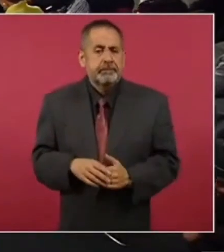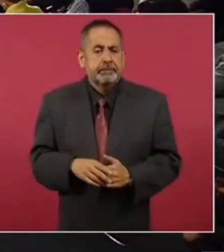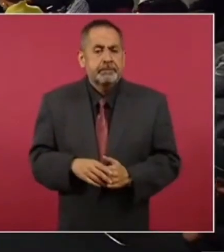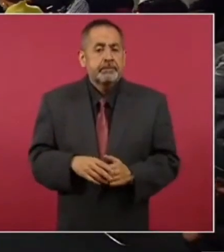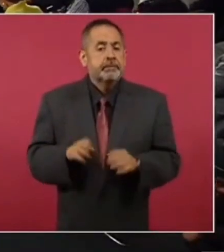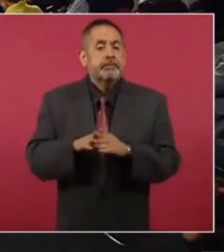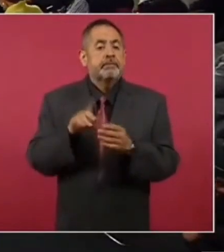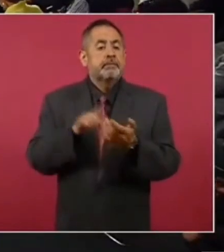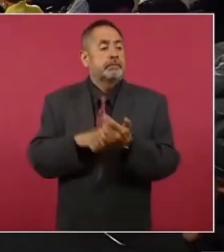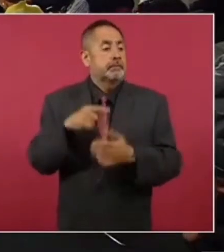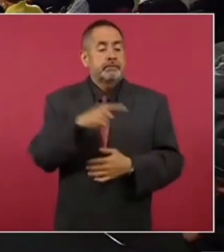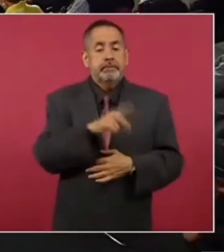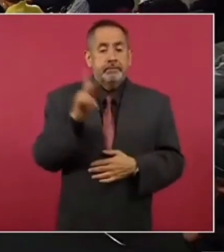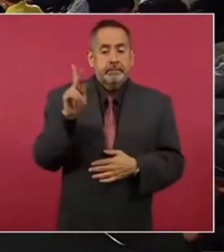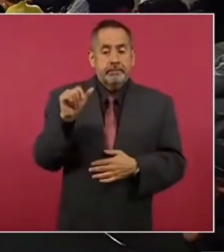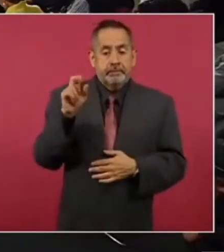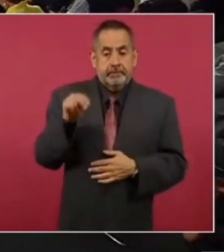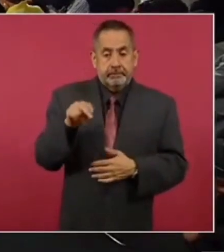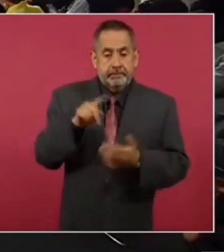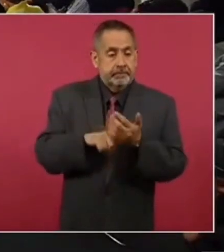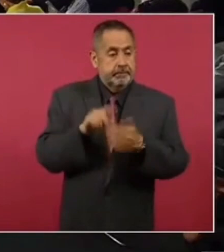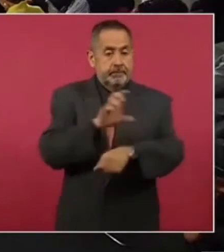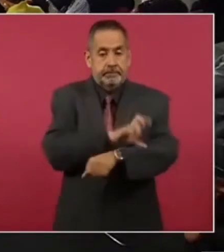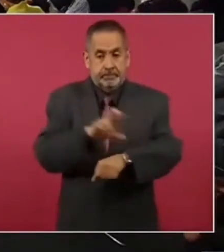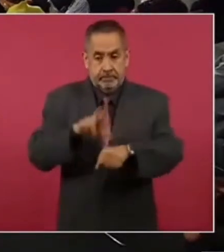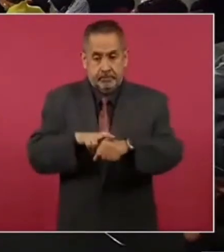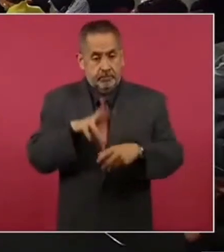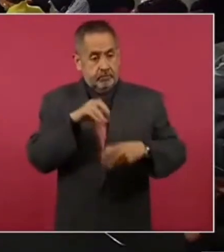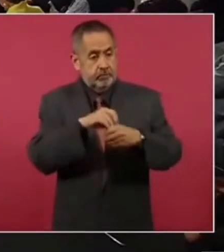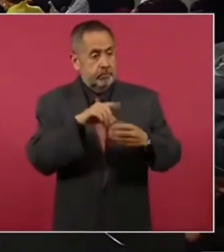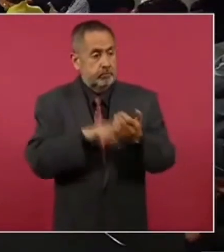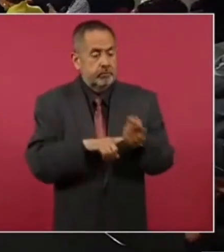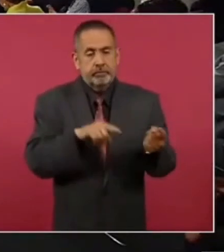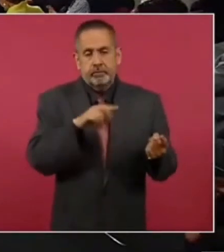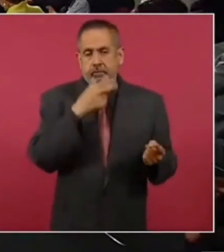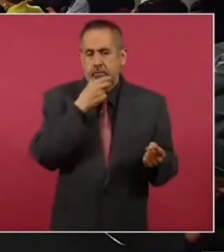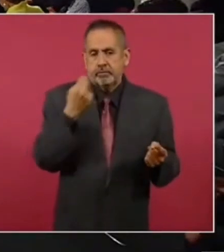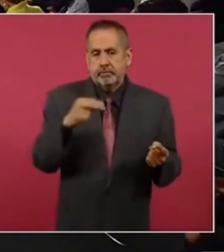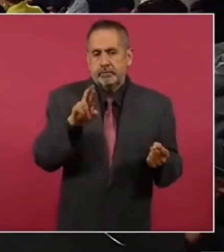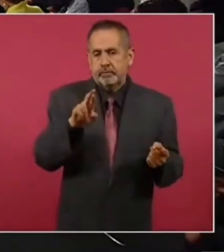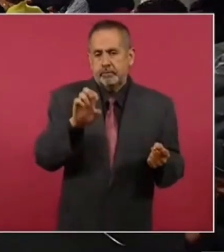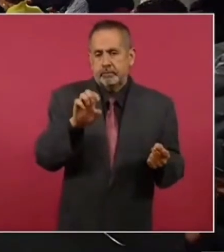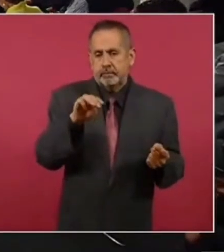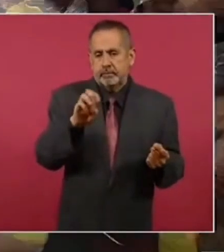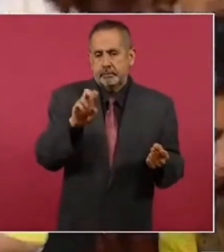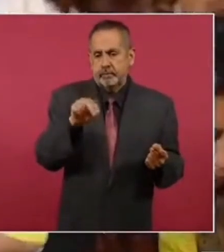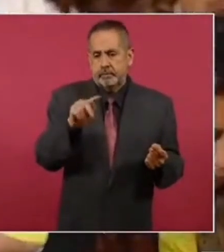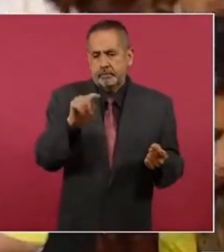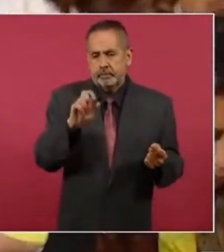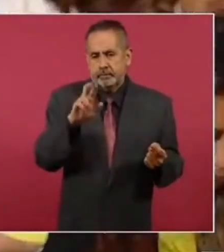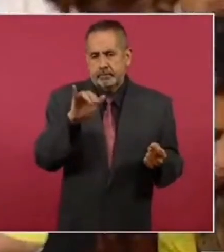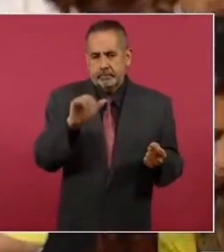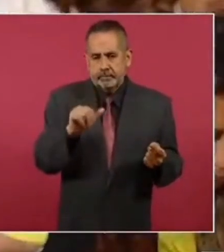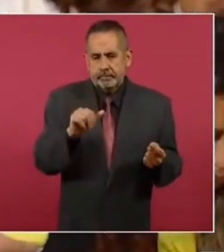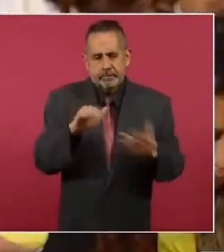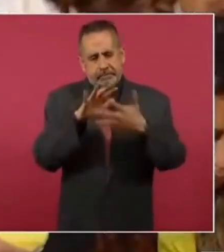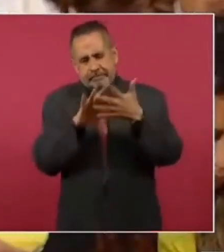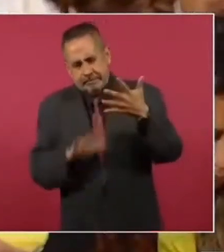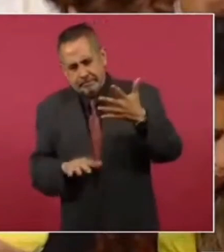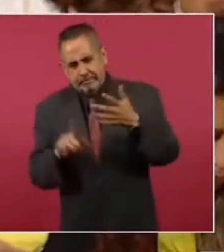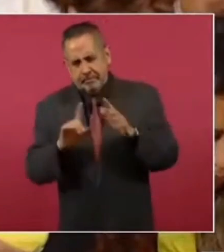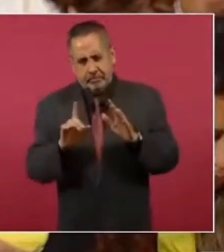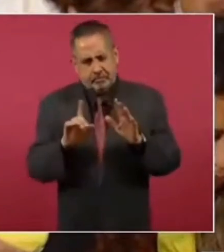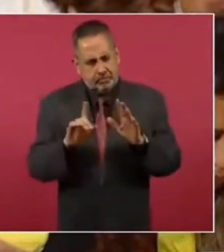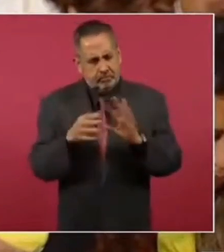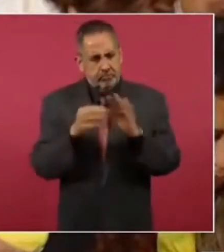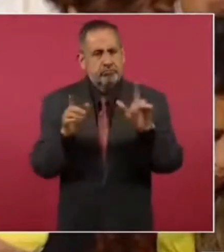específicamente en el Partido Acción Nacional. El coordinador de esta bancada, Julen Rementería, pues aseguró, y no voy a decir todas las palabras que